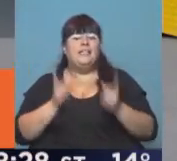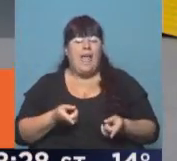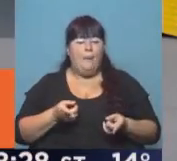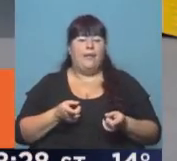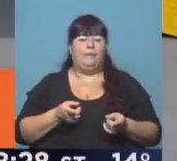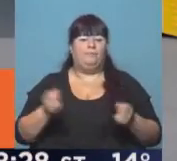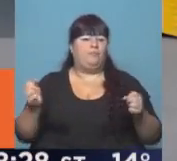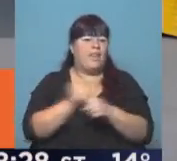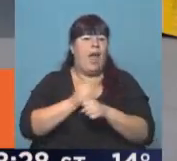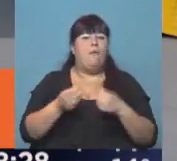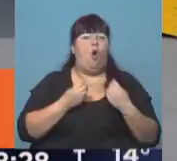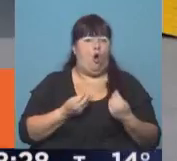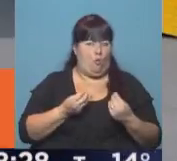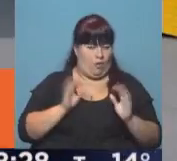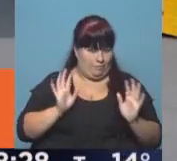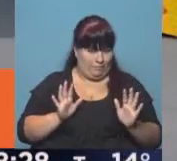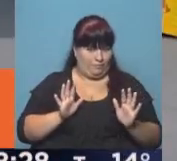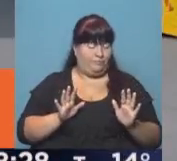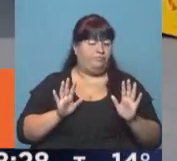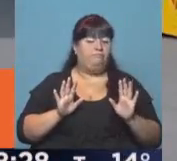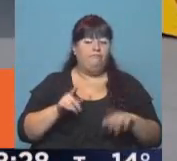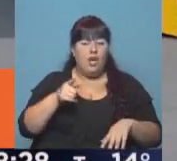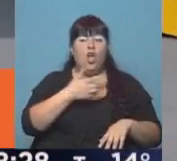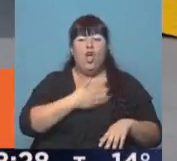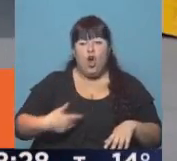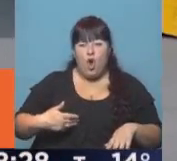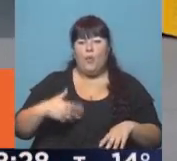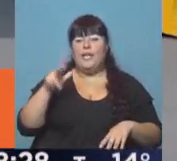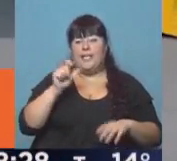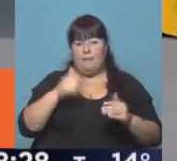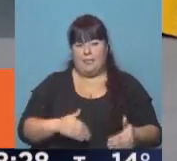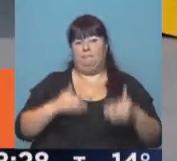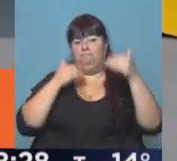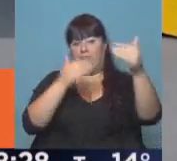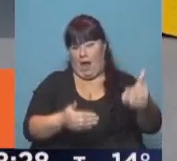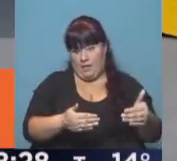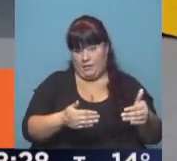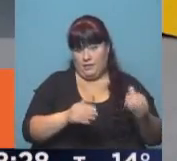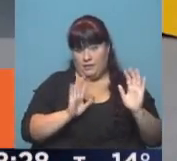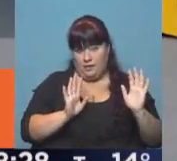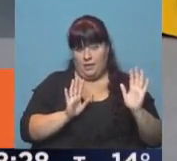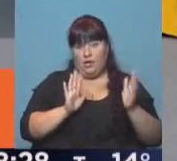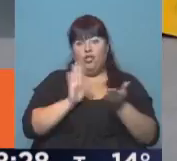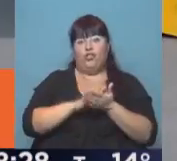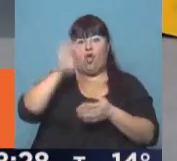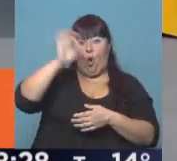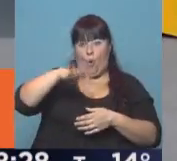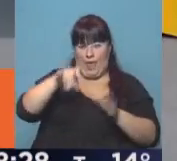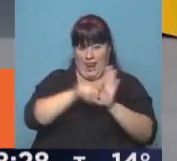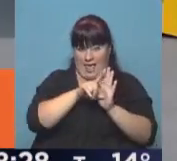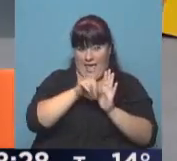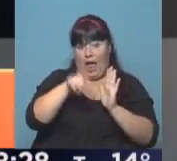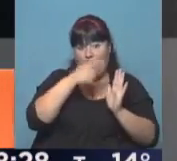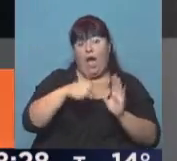sanción digamos o sea con lo cual el gobierno aplazó por tres meses la aplicación de la ley